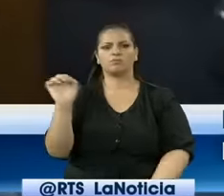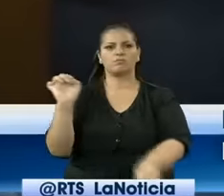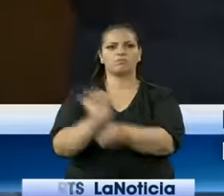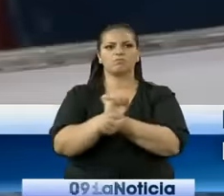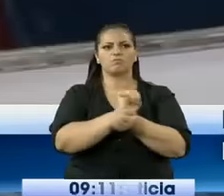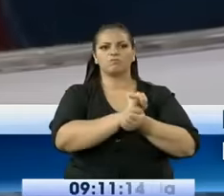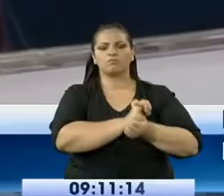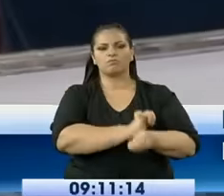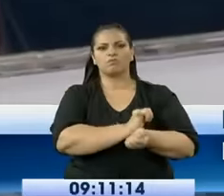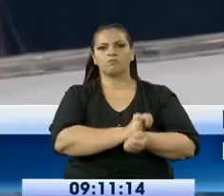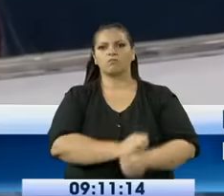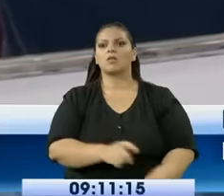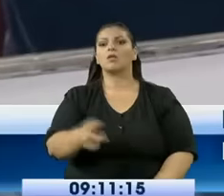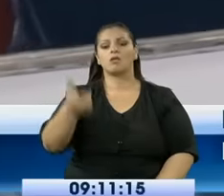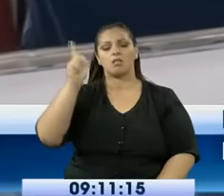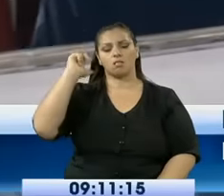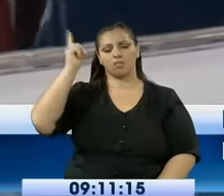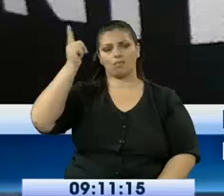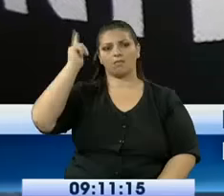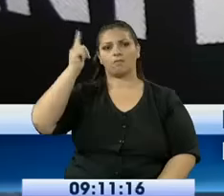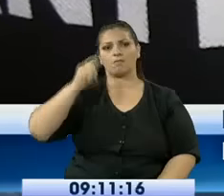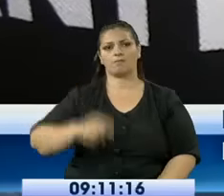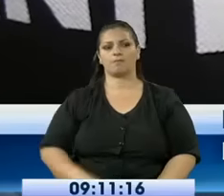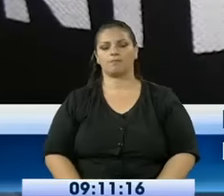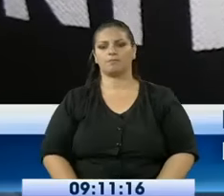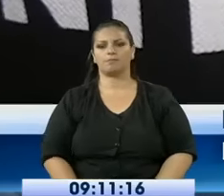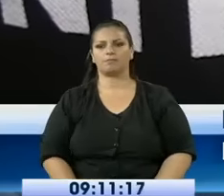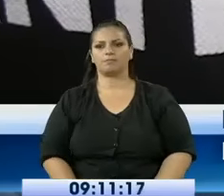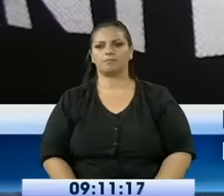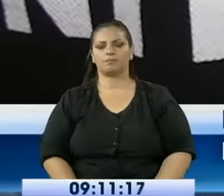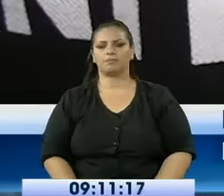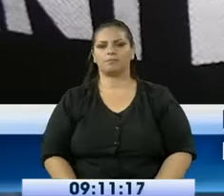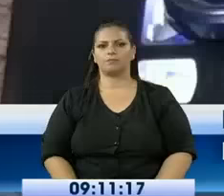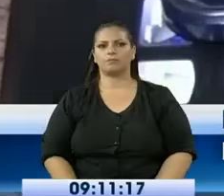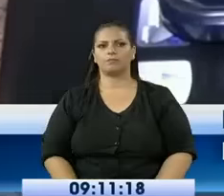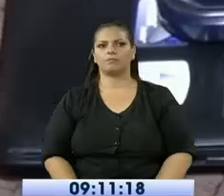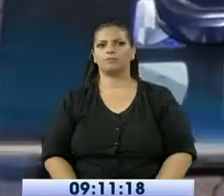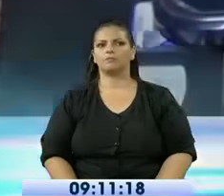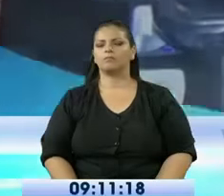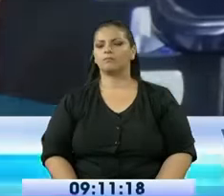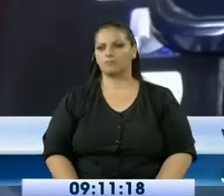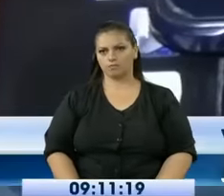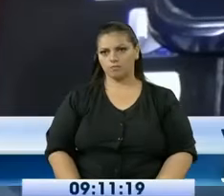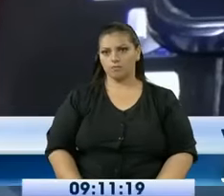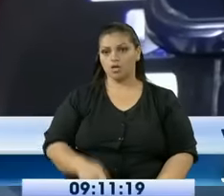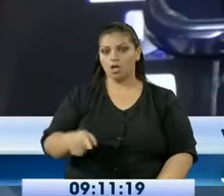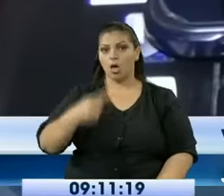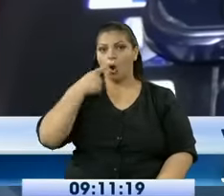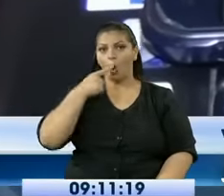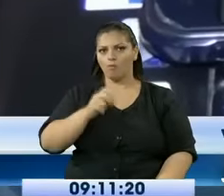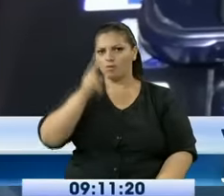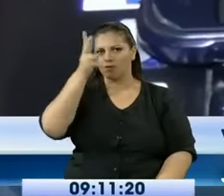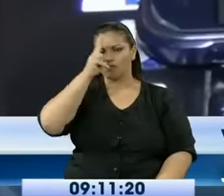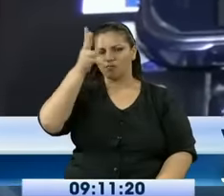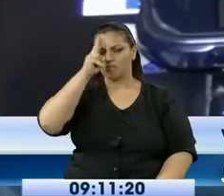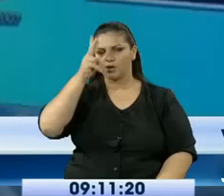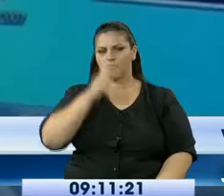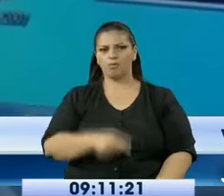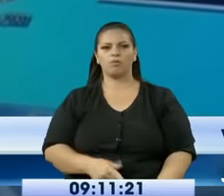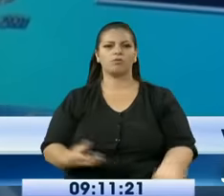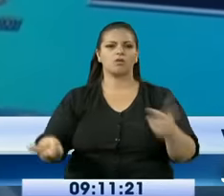entre ellos el supuesto cabecilla. Una persona ingresa con perfiles falsos a las redes sociales y hace amigos de